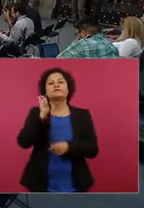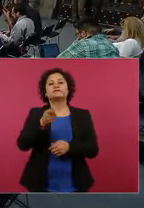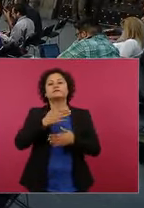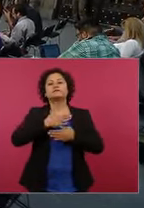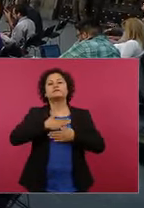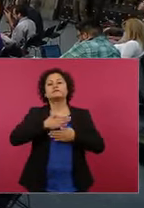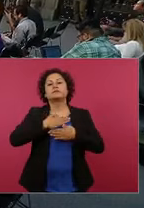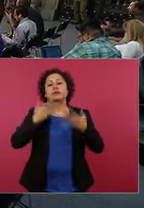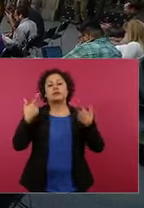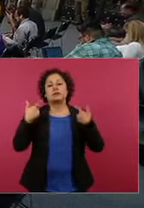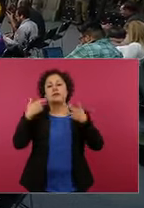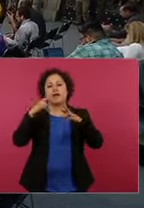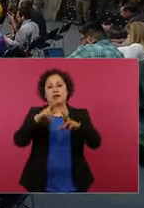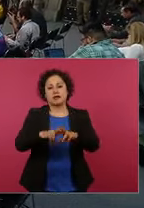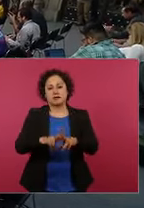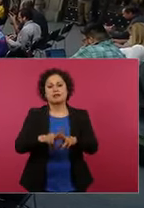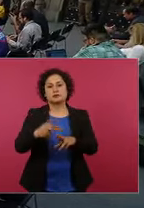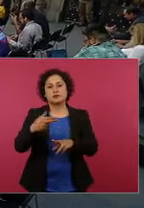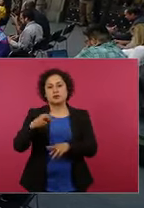Silva Gerso,